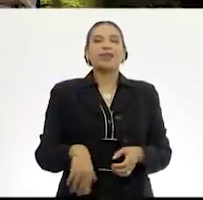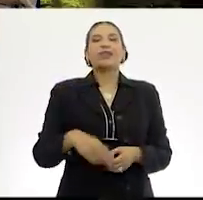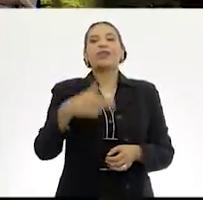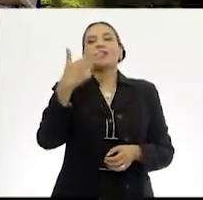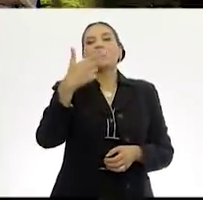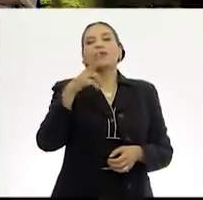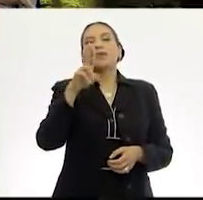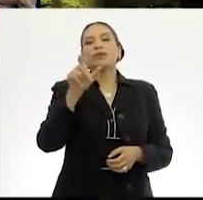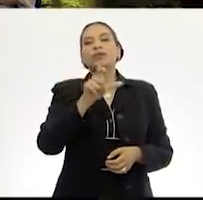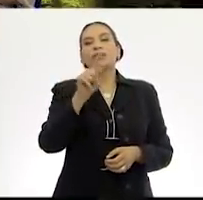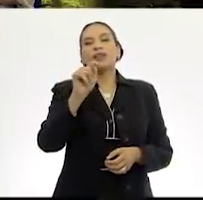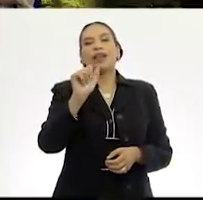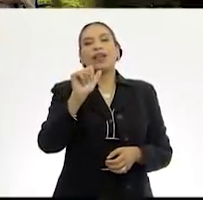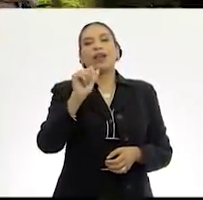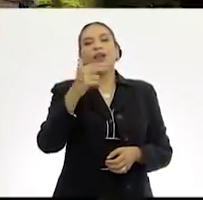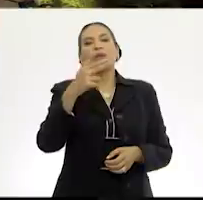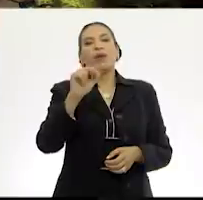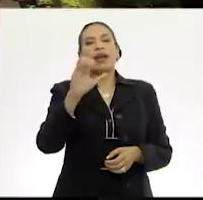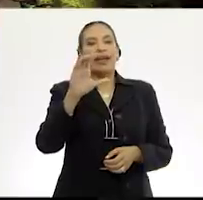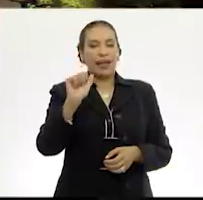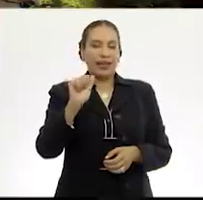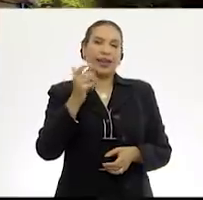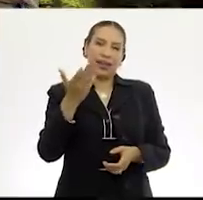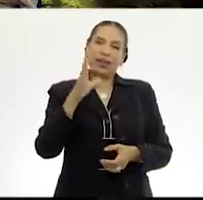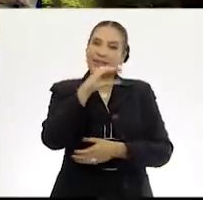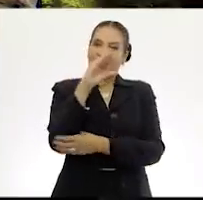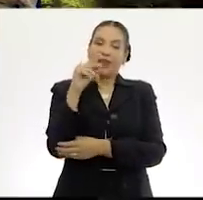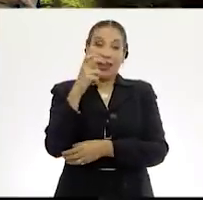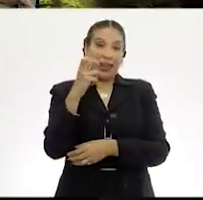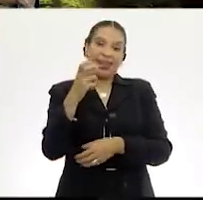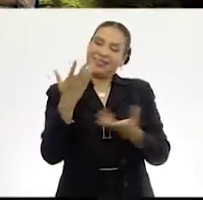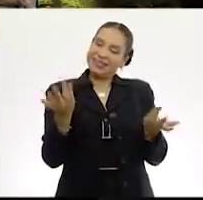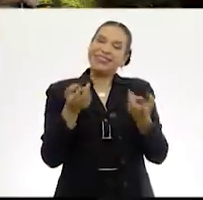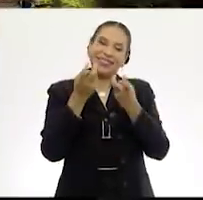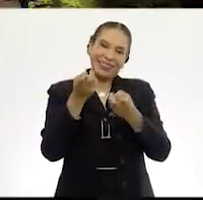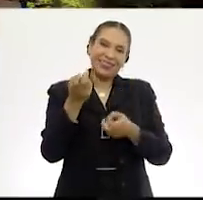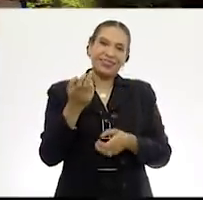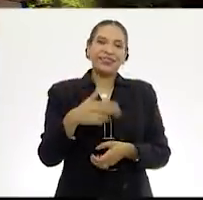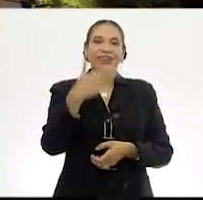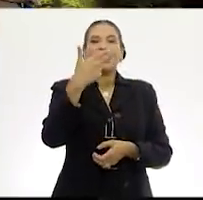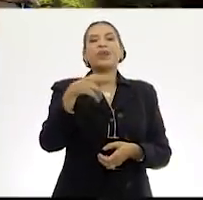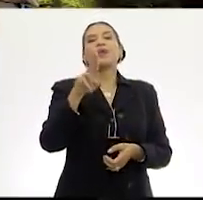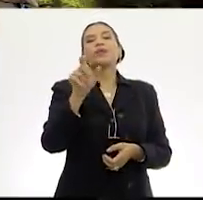Juxtlahuaca. Es Juxtlahuacatón. Ah, eso.